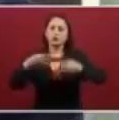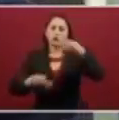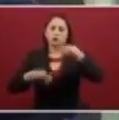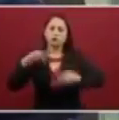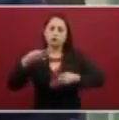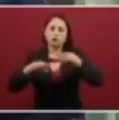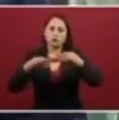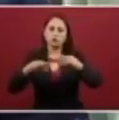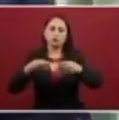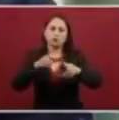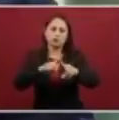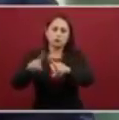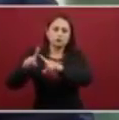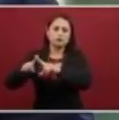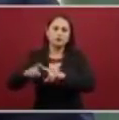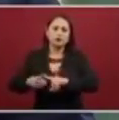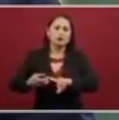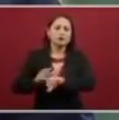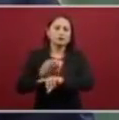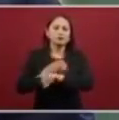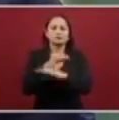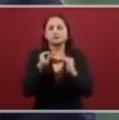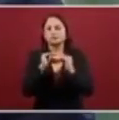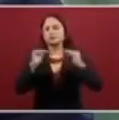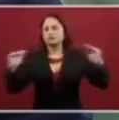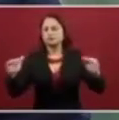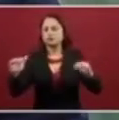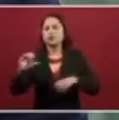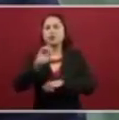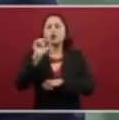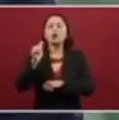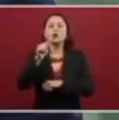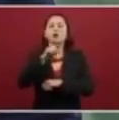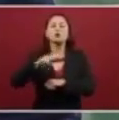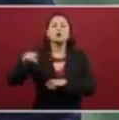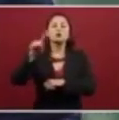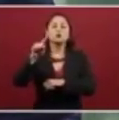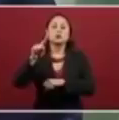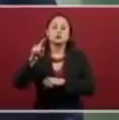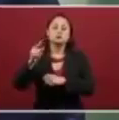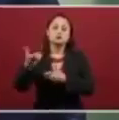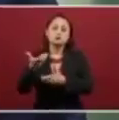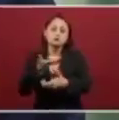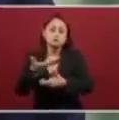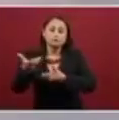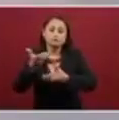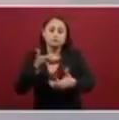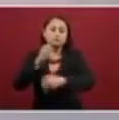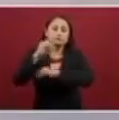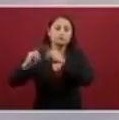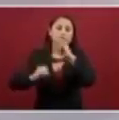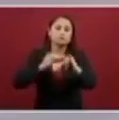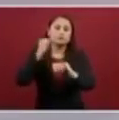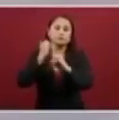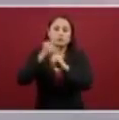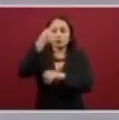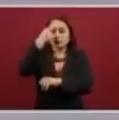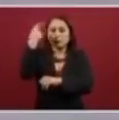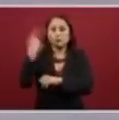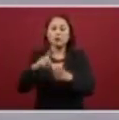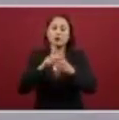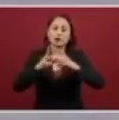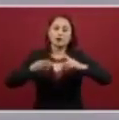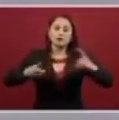los estados, la cooperación internacional para el desarrollo,